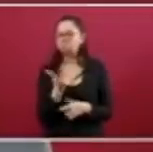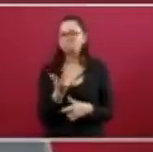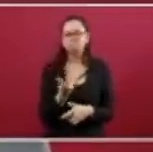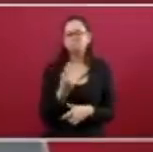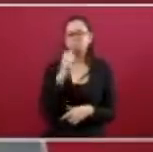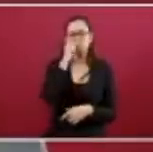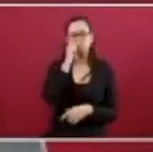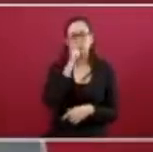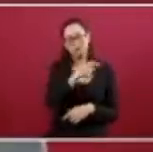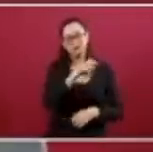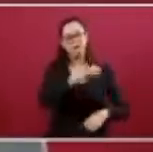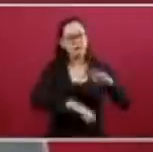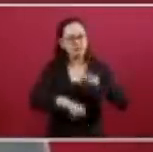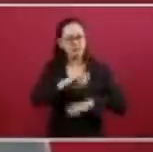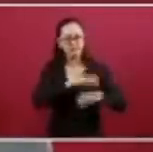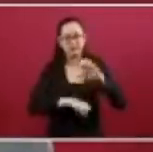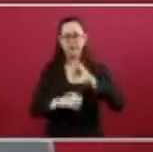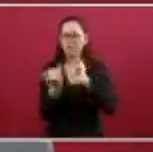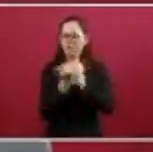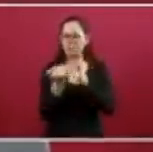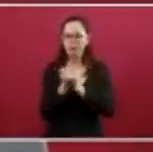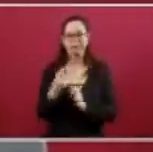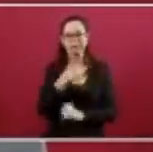a las empresas